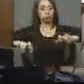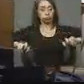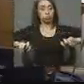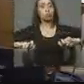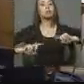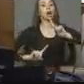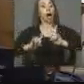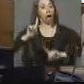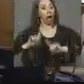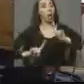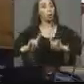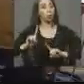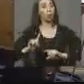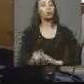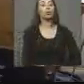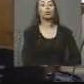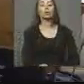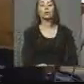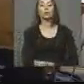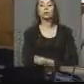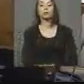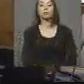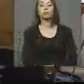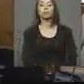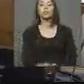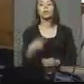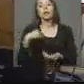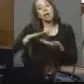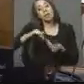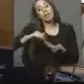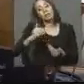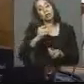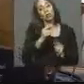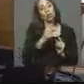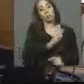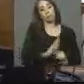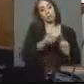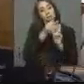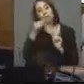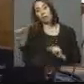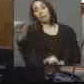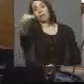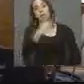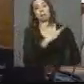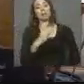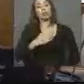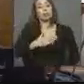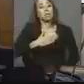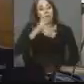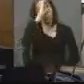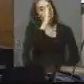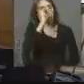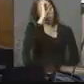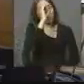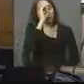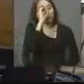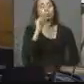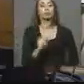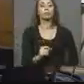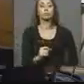casos, porque tengo la opinión que lamentablemente, y disculpe, ministro, por su intermedio, presidente, es una opinión muy personal, creo que